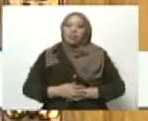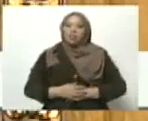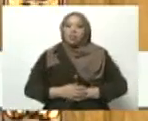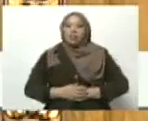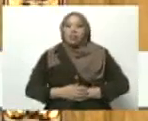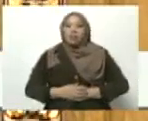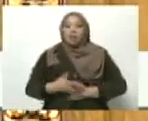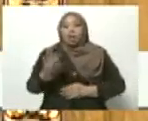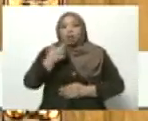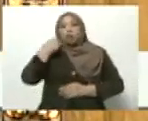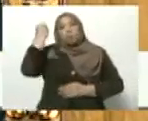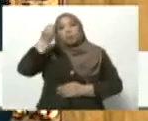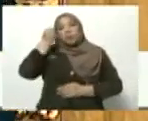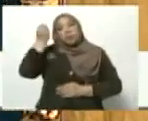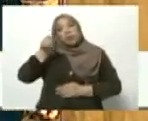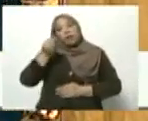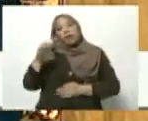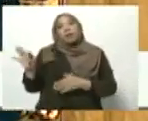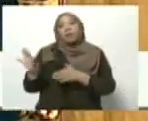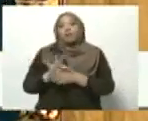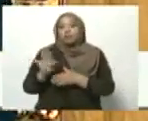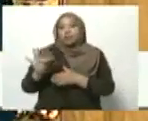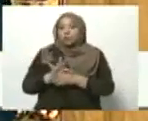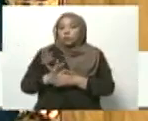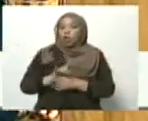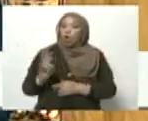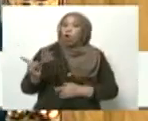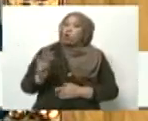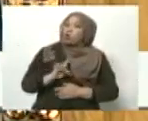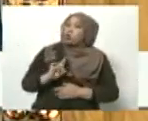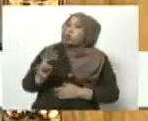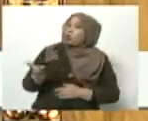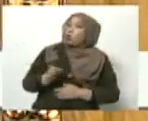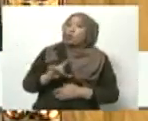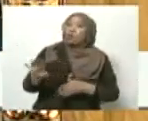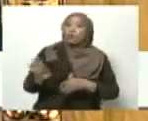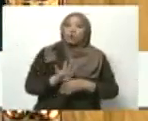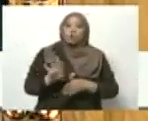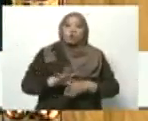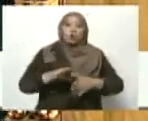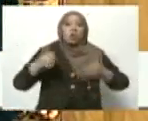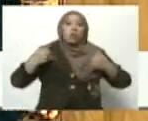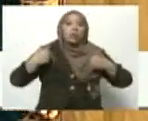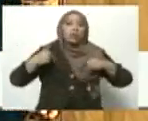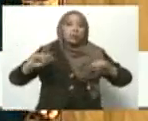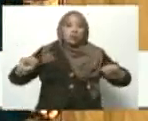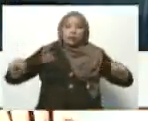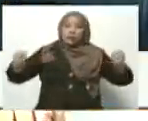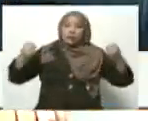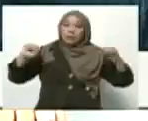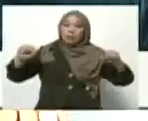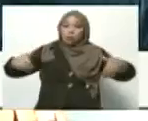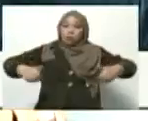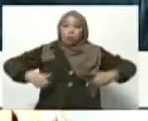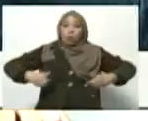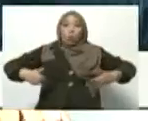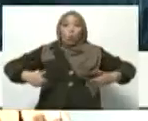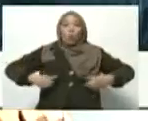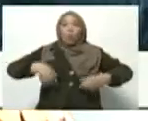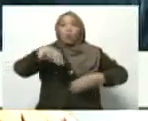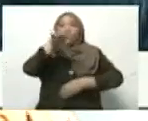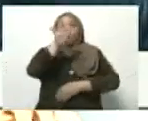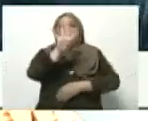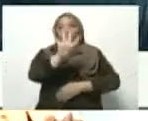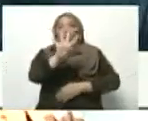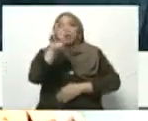estaba funcionando. No funcionó ese golpe y dijeron tenemos que arreciar. Hubo cuatro ataques. El